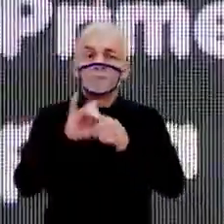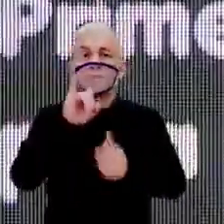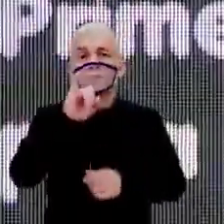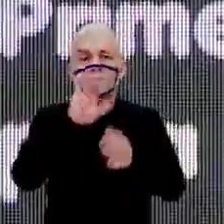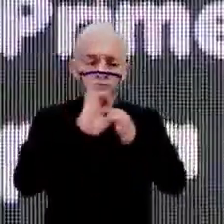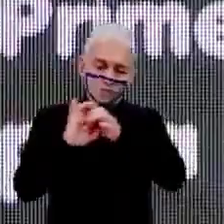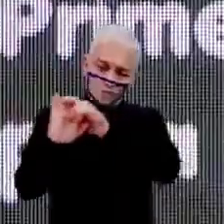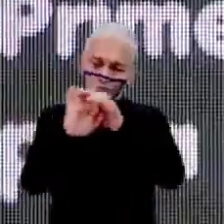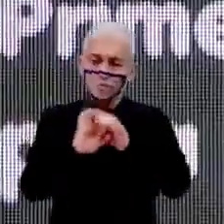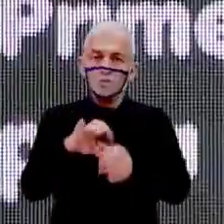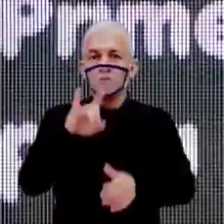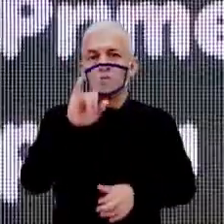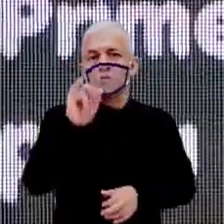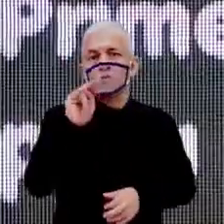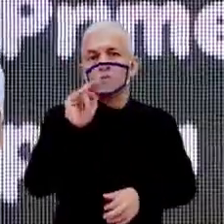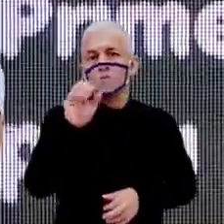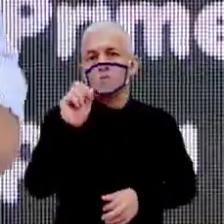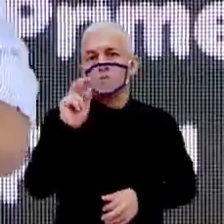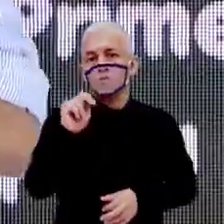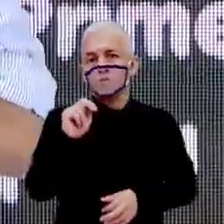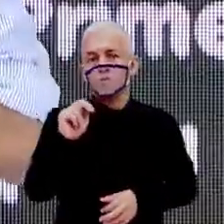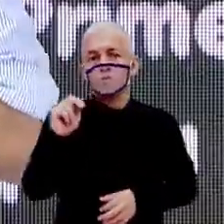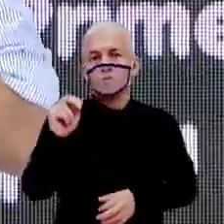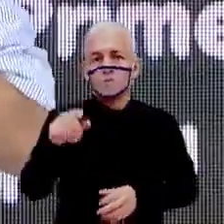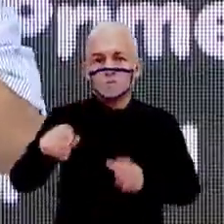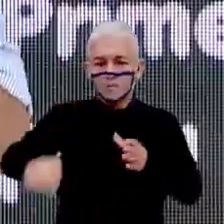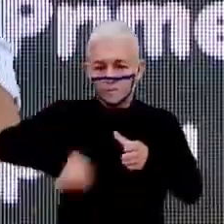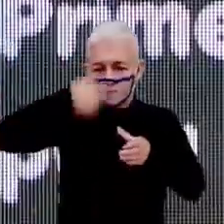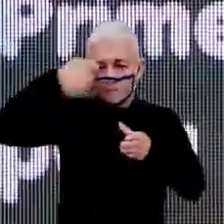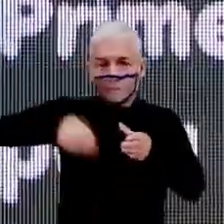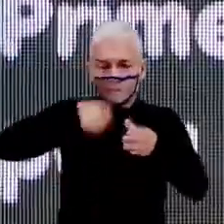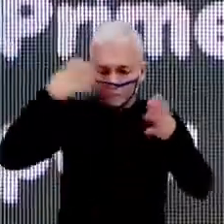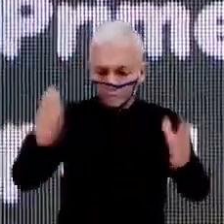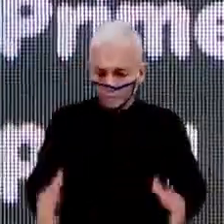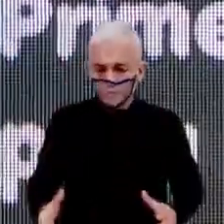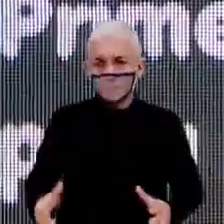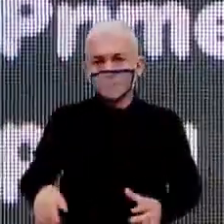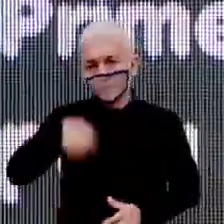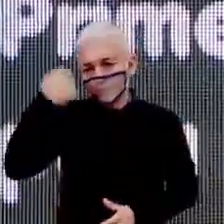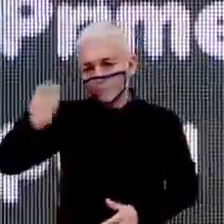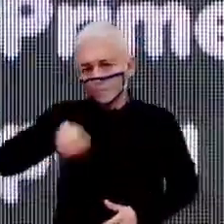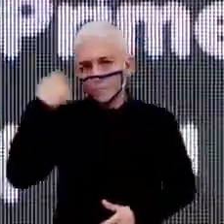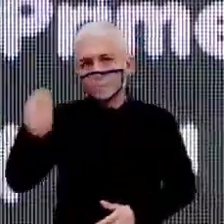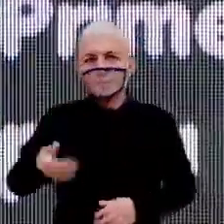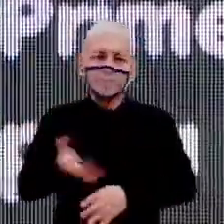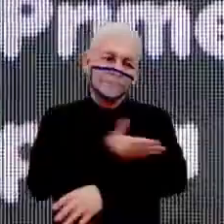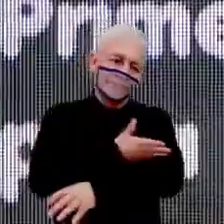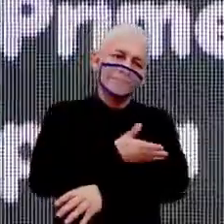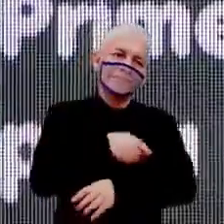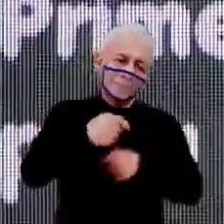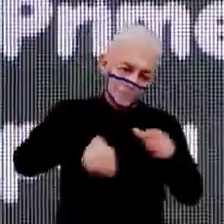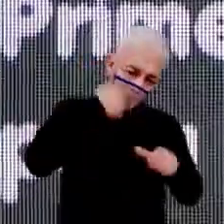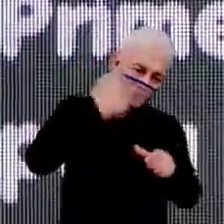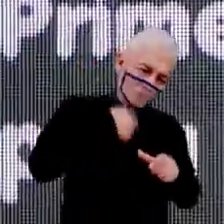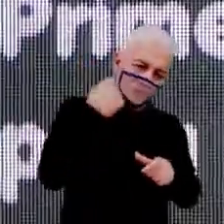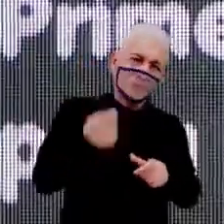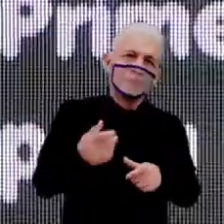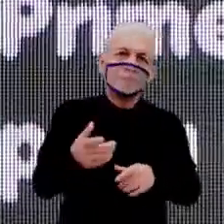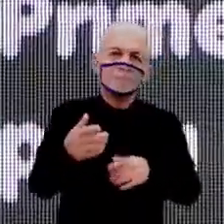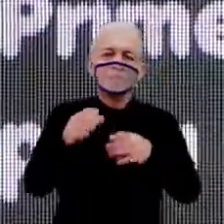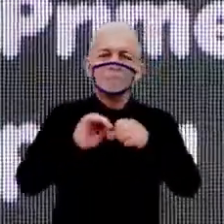cuando terminamos esa pavimentación, yo prometí hacer un sancocho. Nos los comimos antes de que empezara la